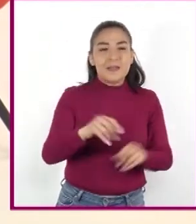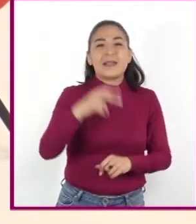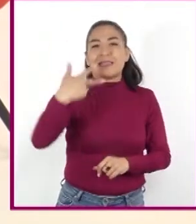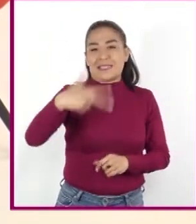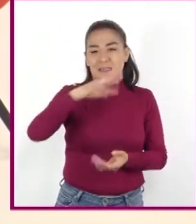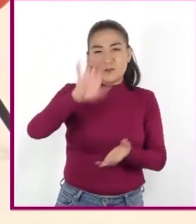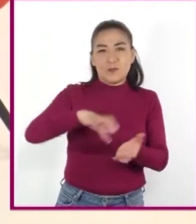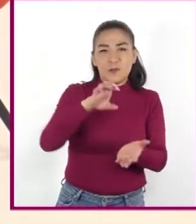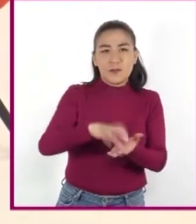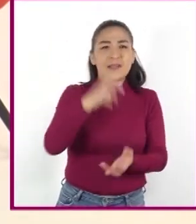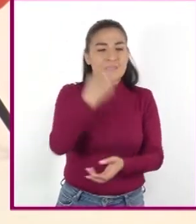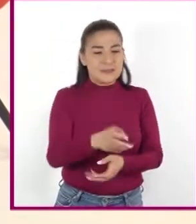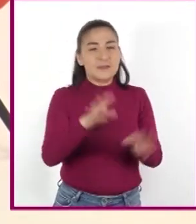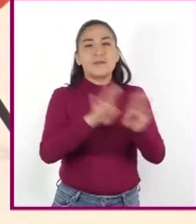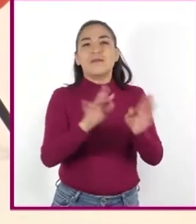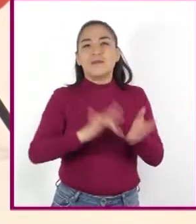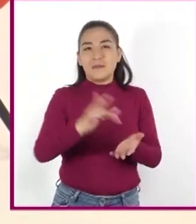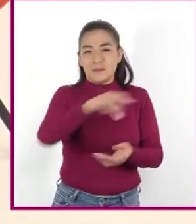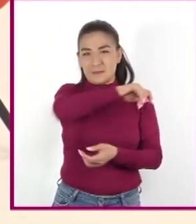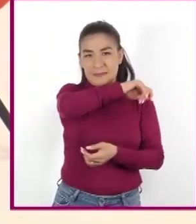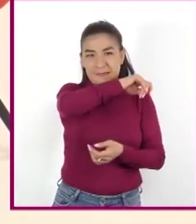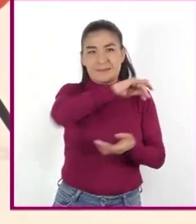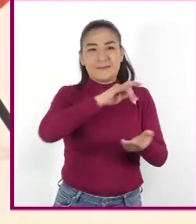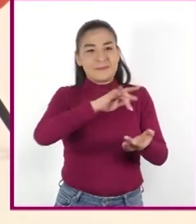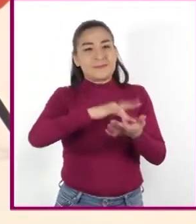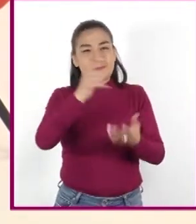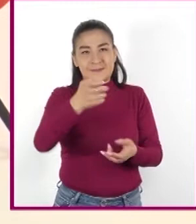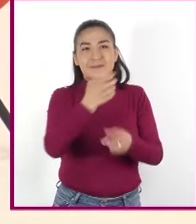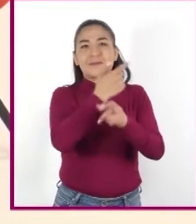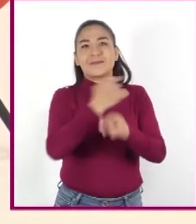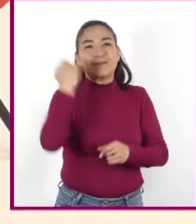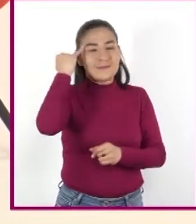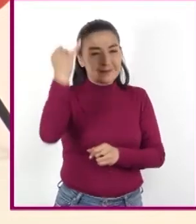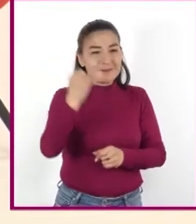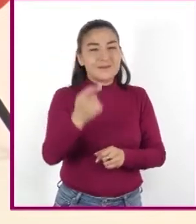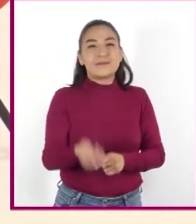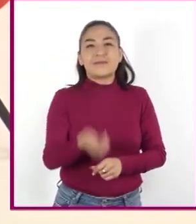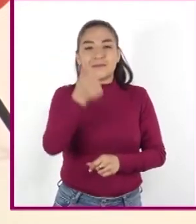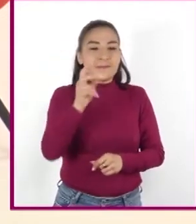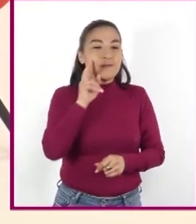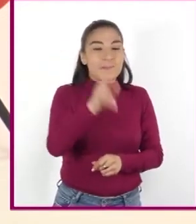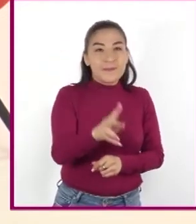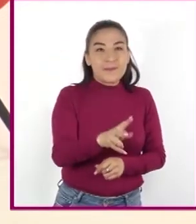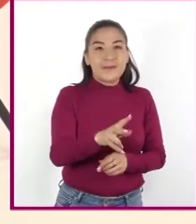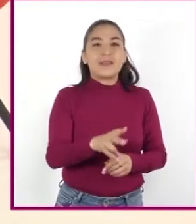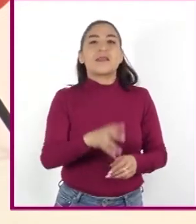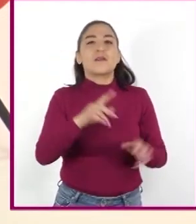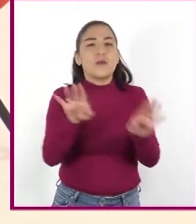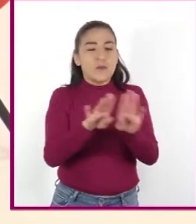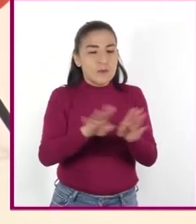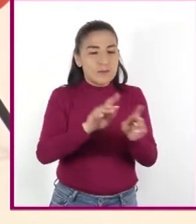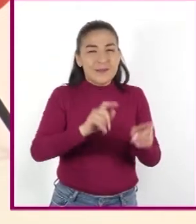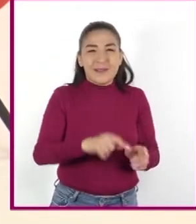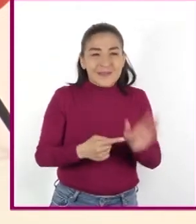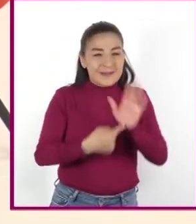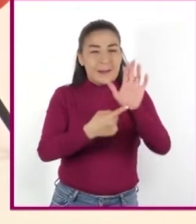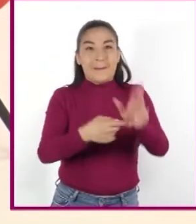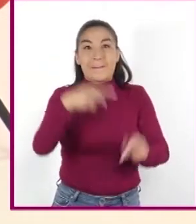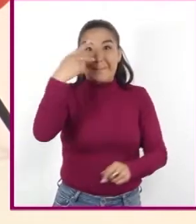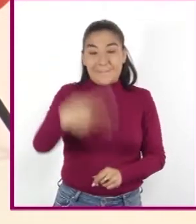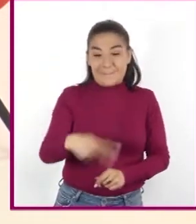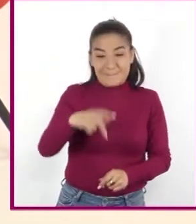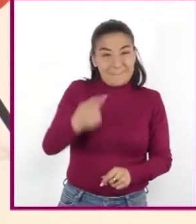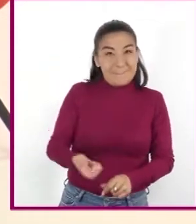proceso consiste en que gracias a la influencia de las ideas liberales, las 13 colonias se convirtieron en el primer país de América